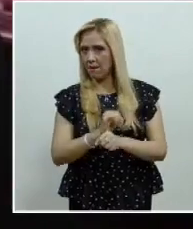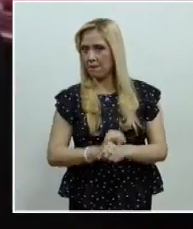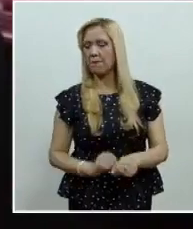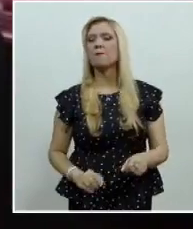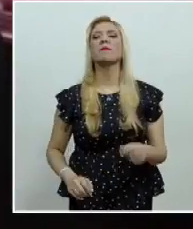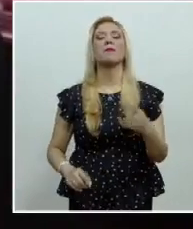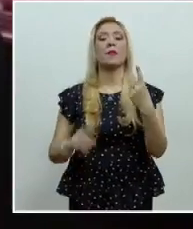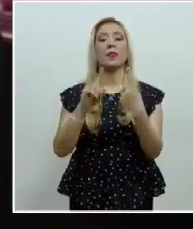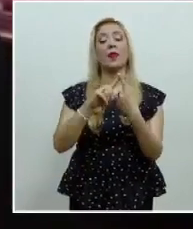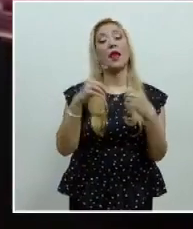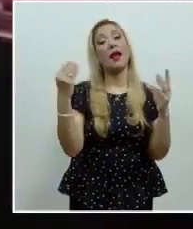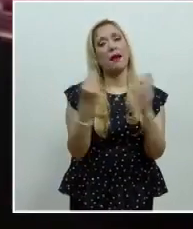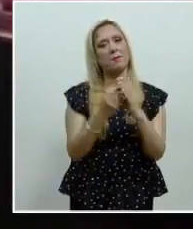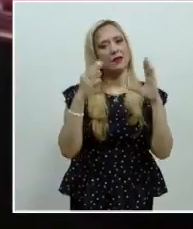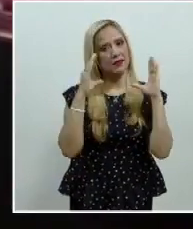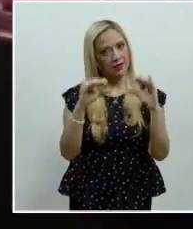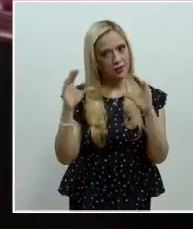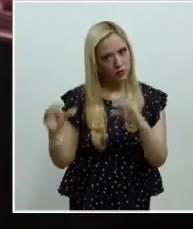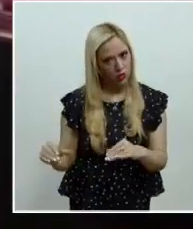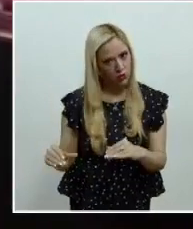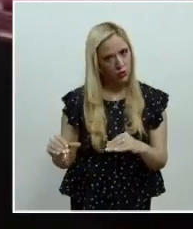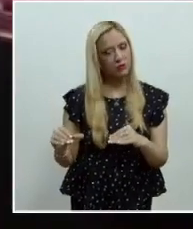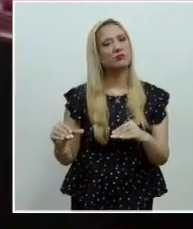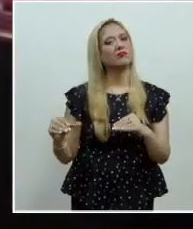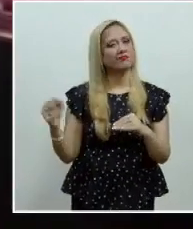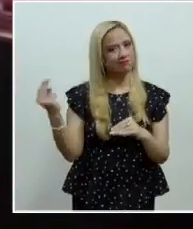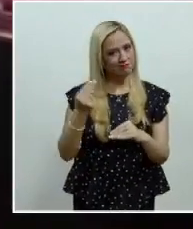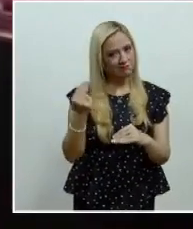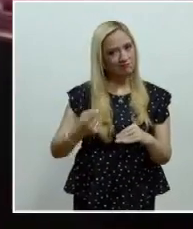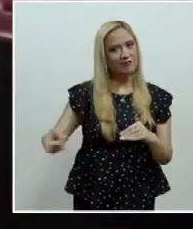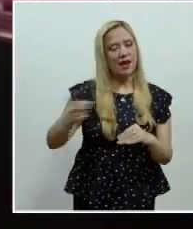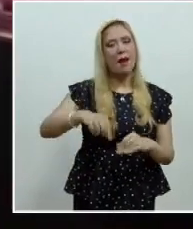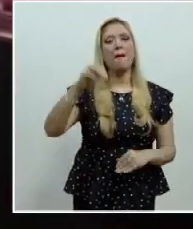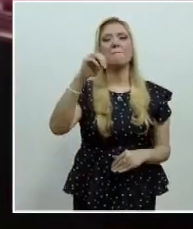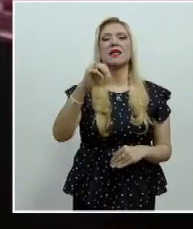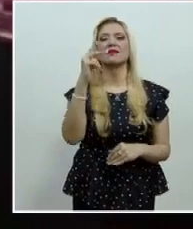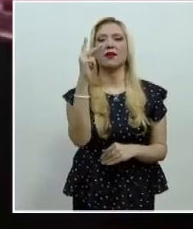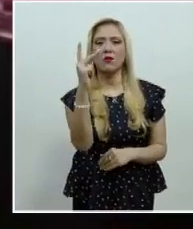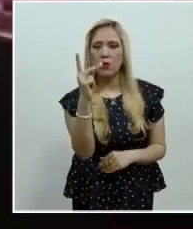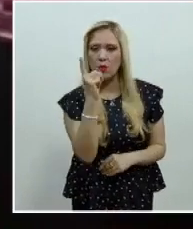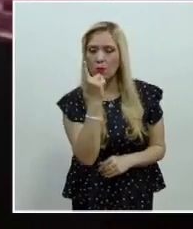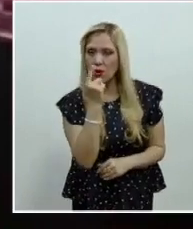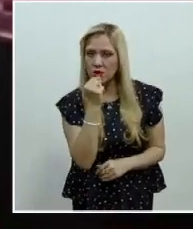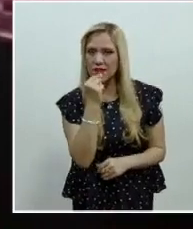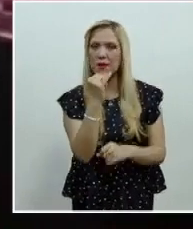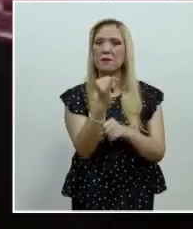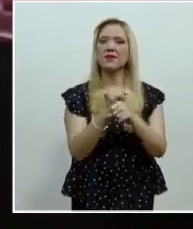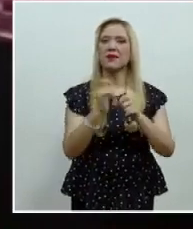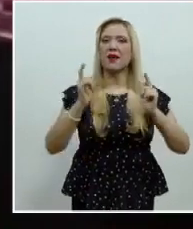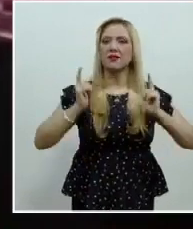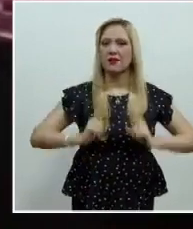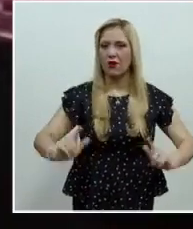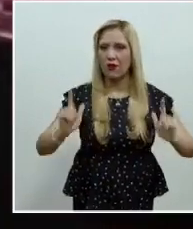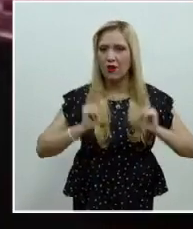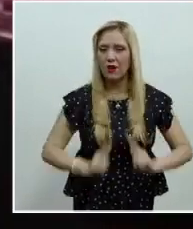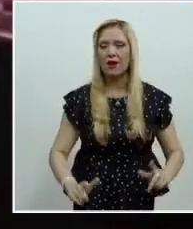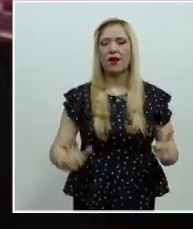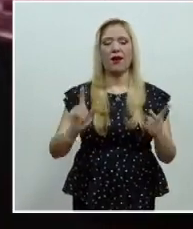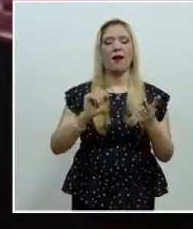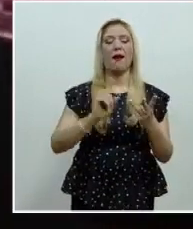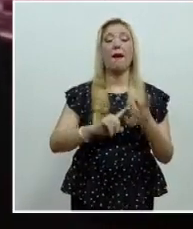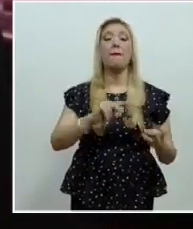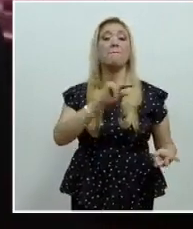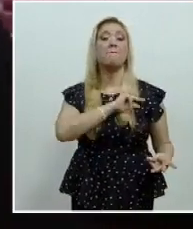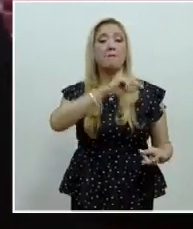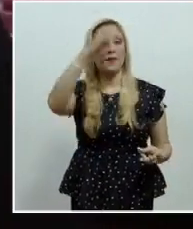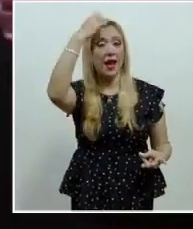que ver con la capacitación y la formación de ministerios públicos, de policías de investigación, de peritos,